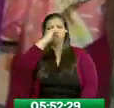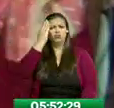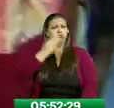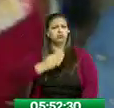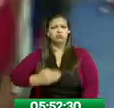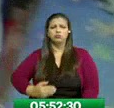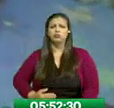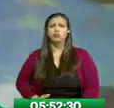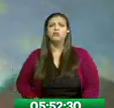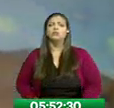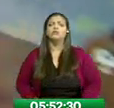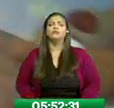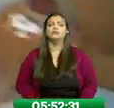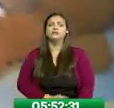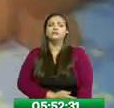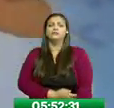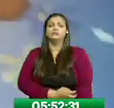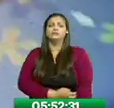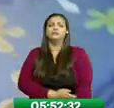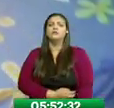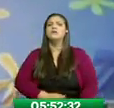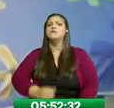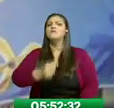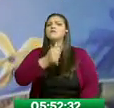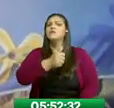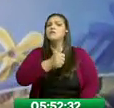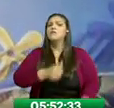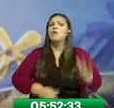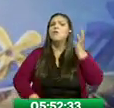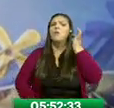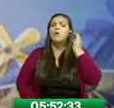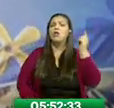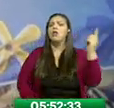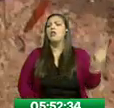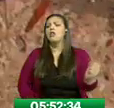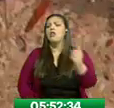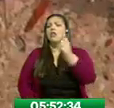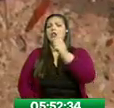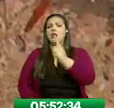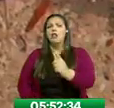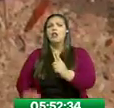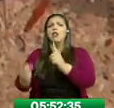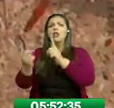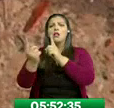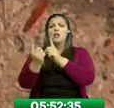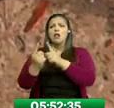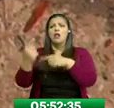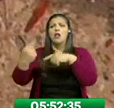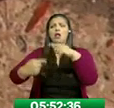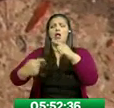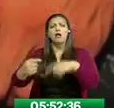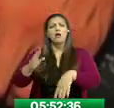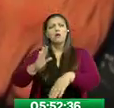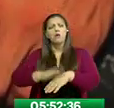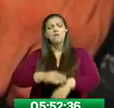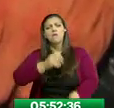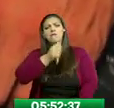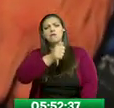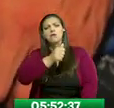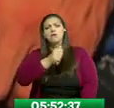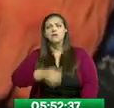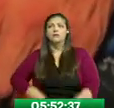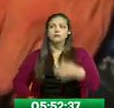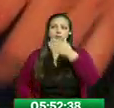¿Qué ocurrió lo contrario? Ella llegó hasta el domicilio del acusado y terminaron discutiendo. Entonces mi